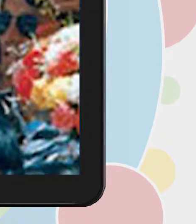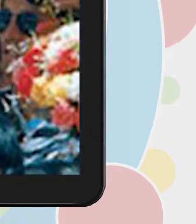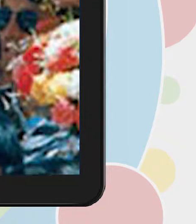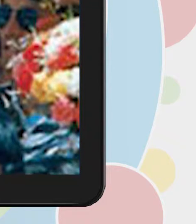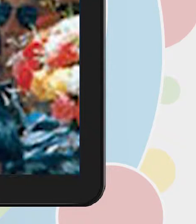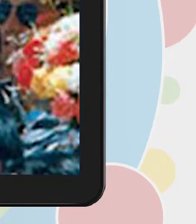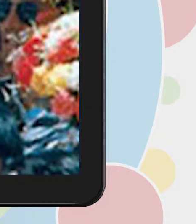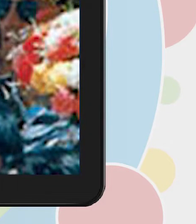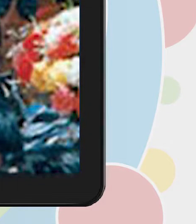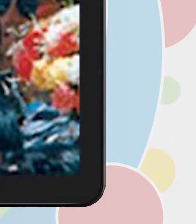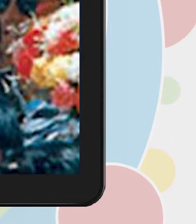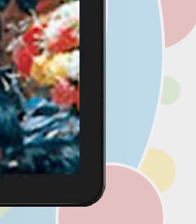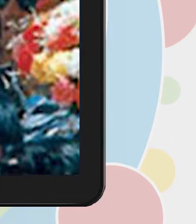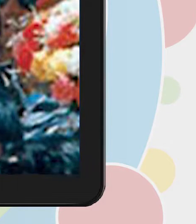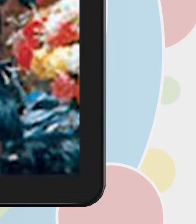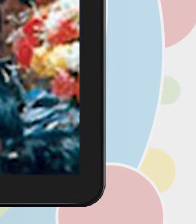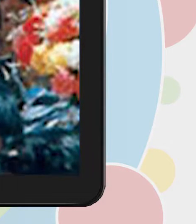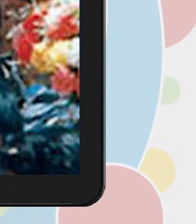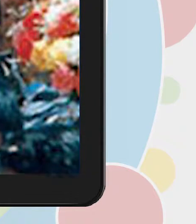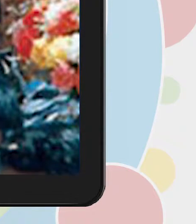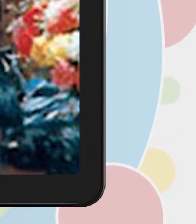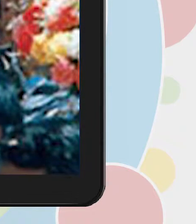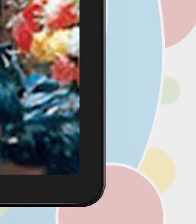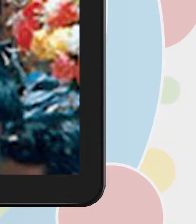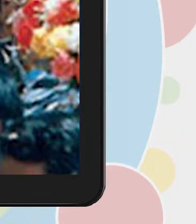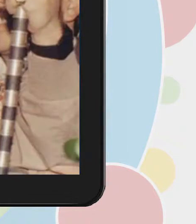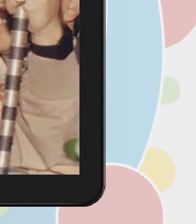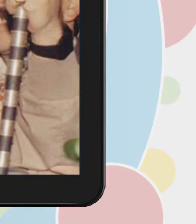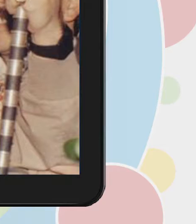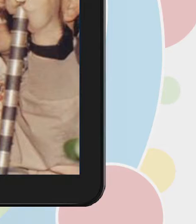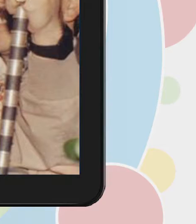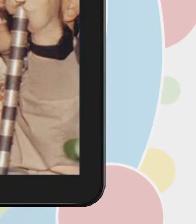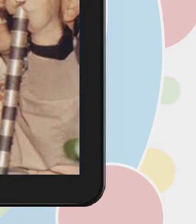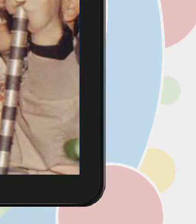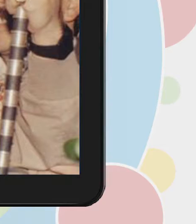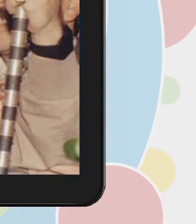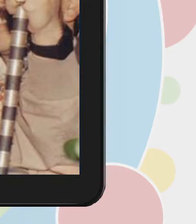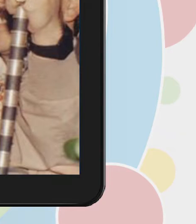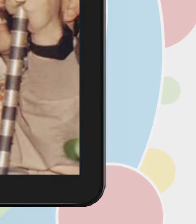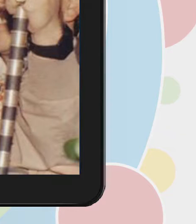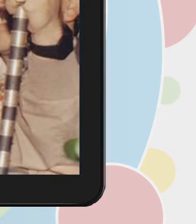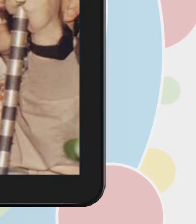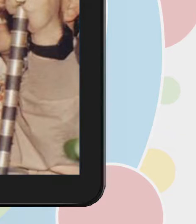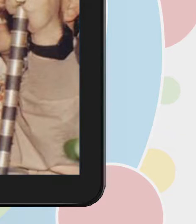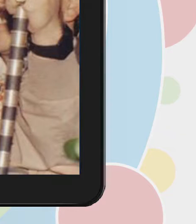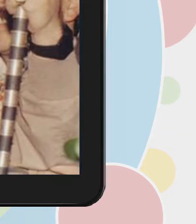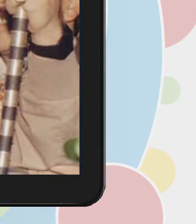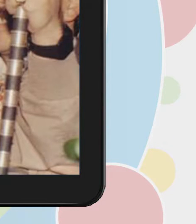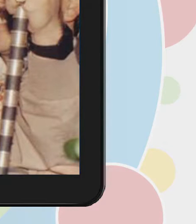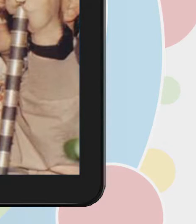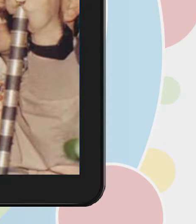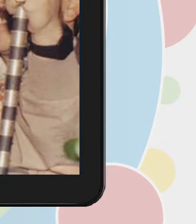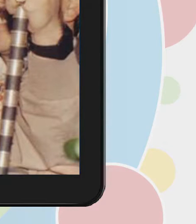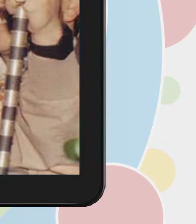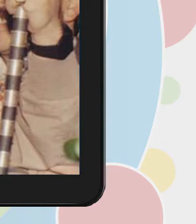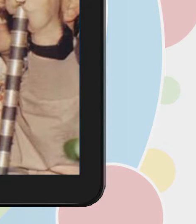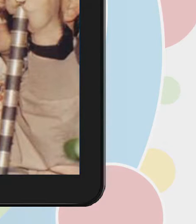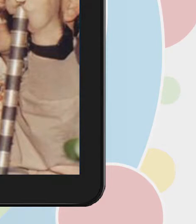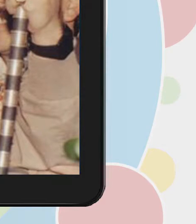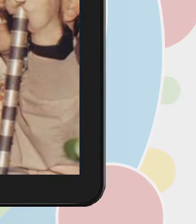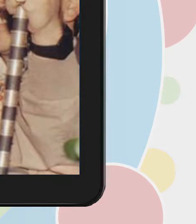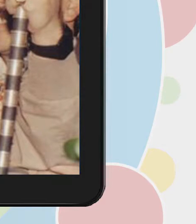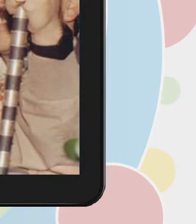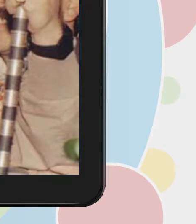uno de los programas más difundidos va a ser la Tribuna Libre del Pueblo. En la Tribuna Libre del Pueblo, la población iba